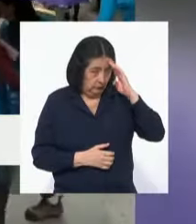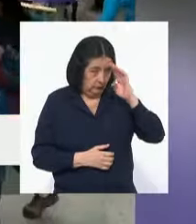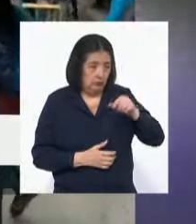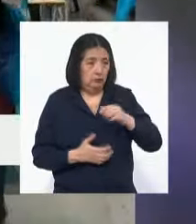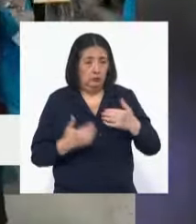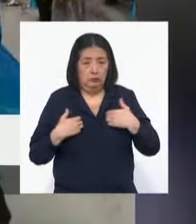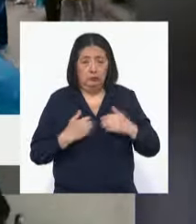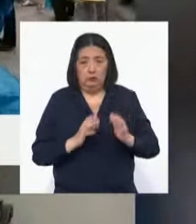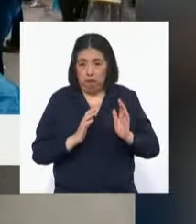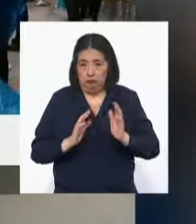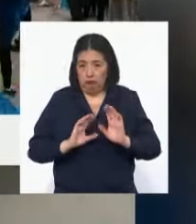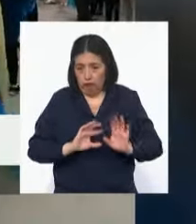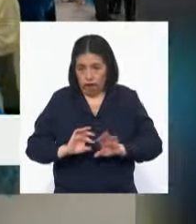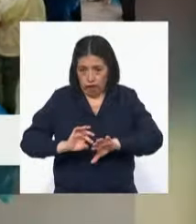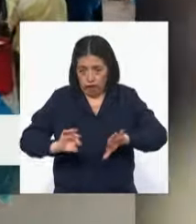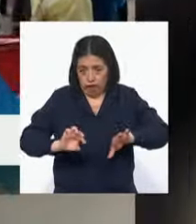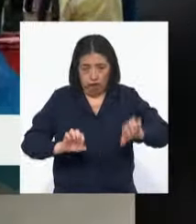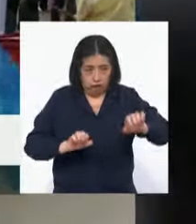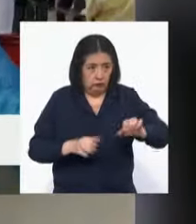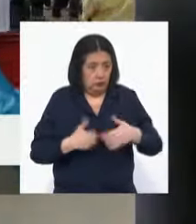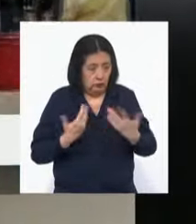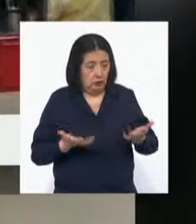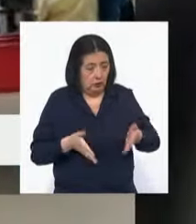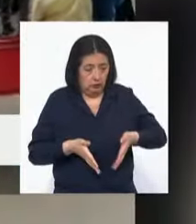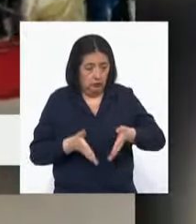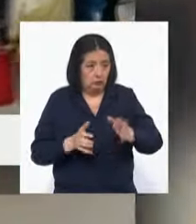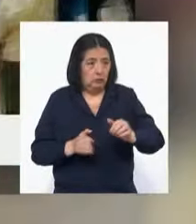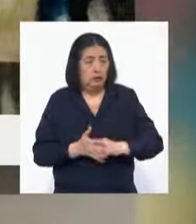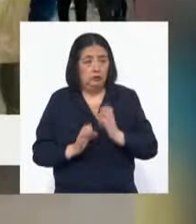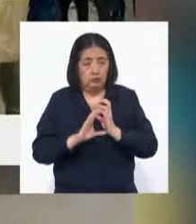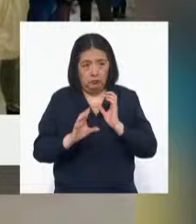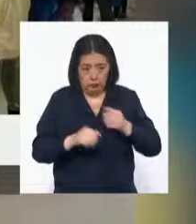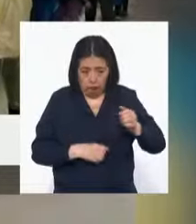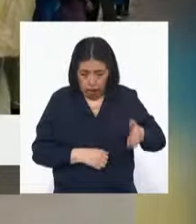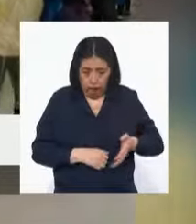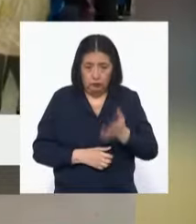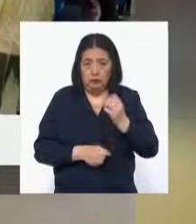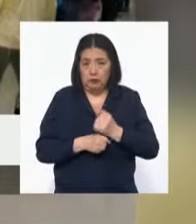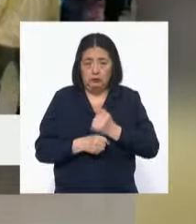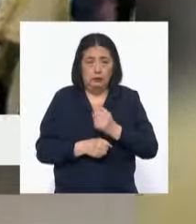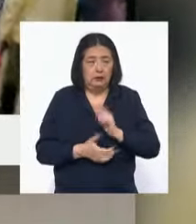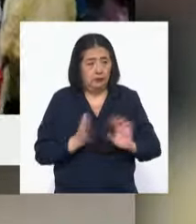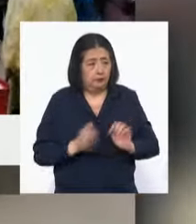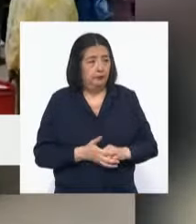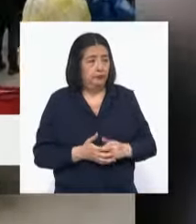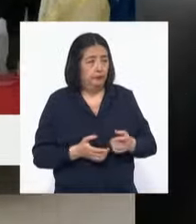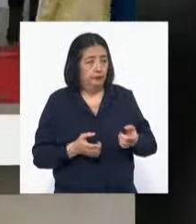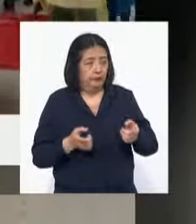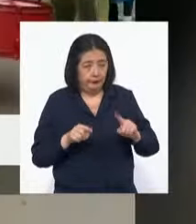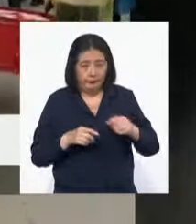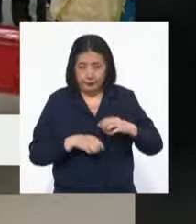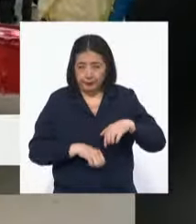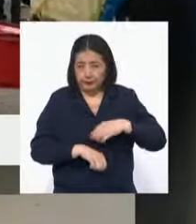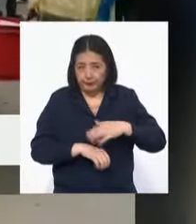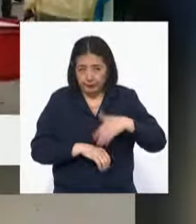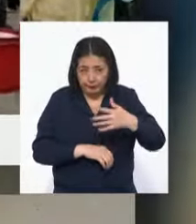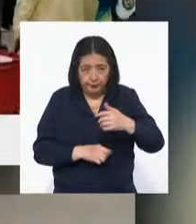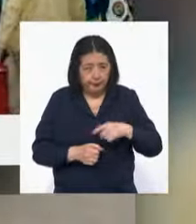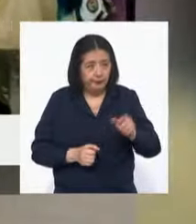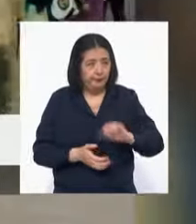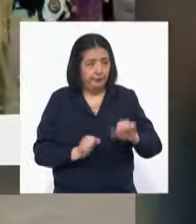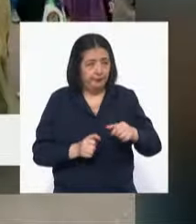que poner orden para que de alguna manera se despejen las vías, que estos buses de alguna manera puedan operar. A medida que han pasado los minutos también,